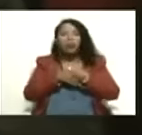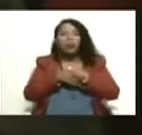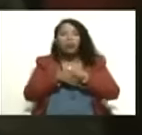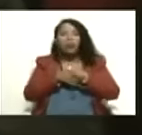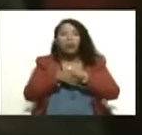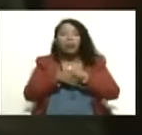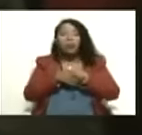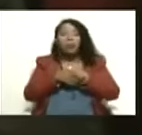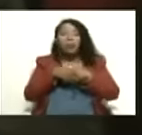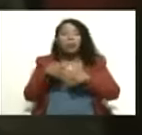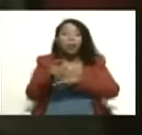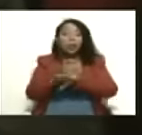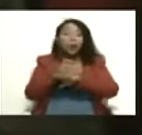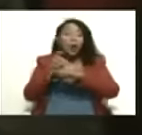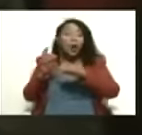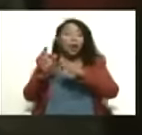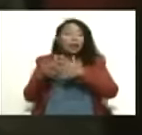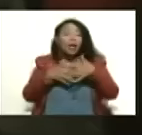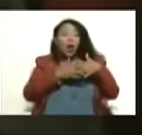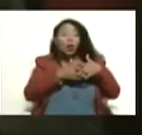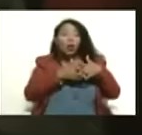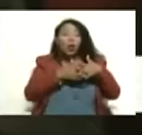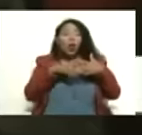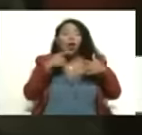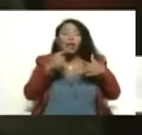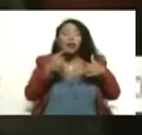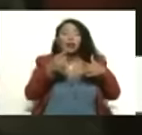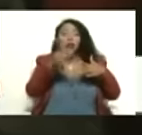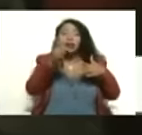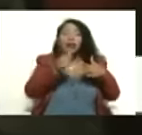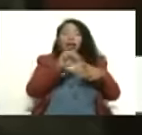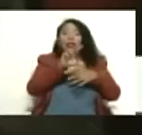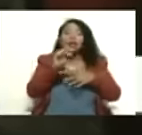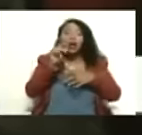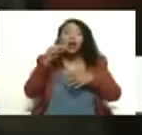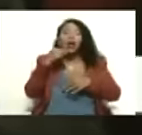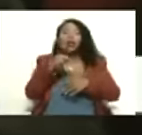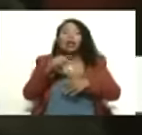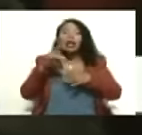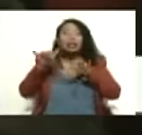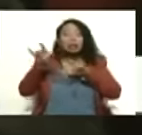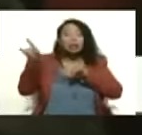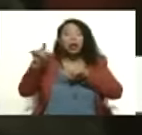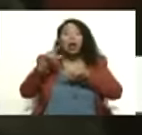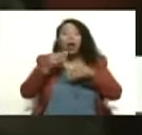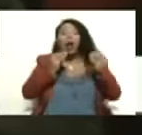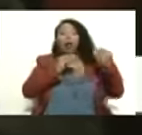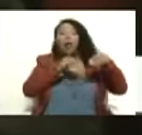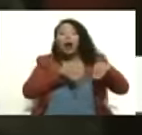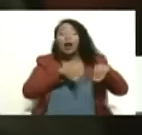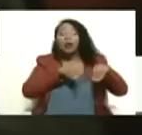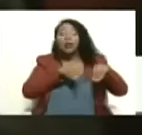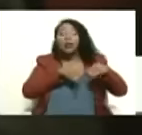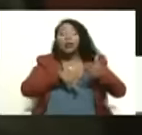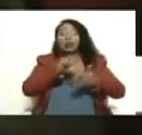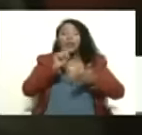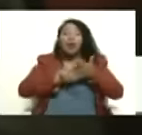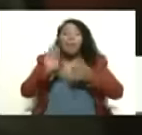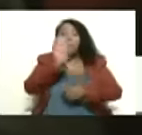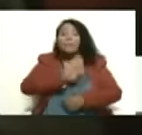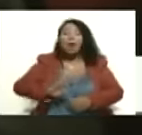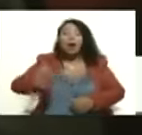premura el gobierno de Estados Unidos ha dado la fecha del 30 de noviembre para que según ellos se cumpla con el acuerdo firmado en Barbados quería